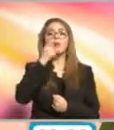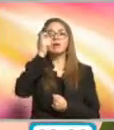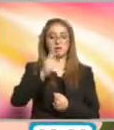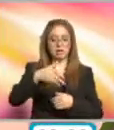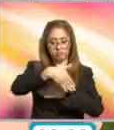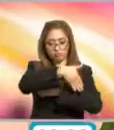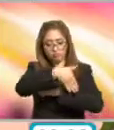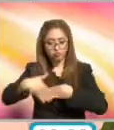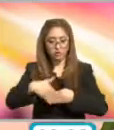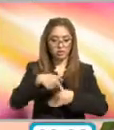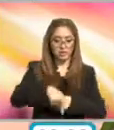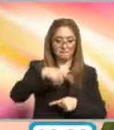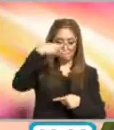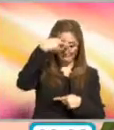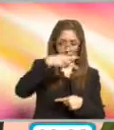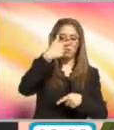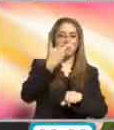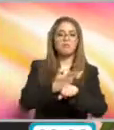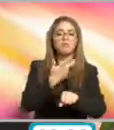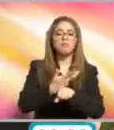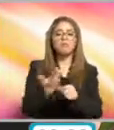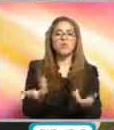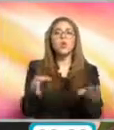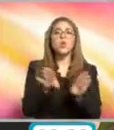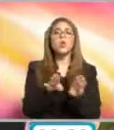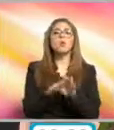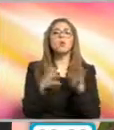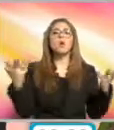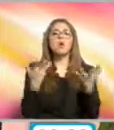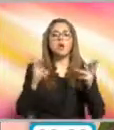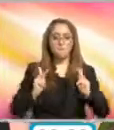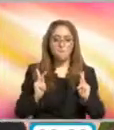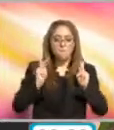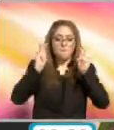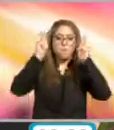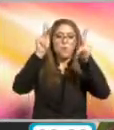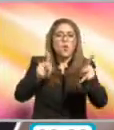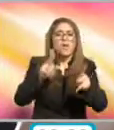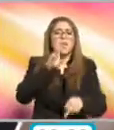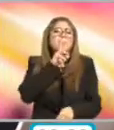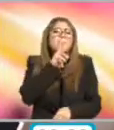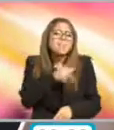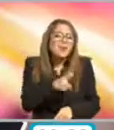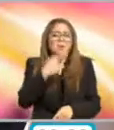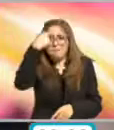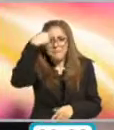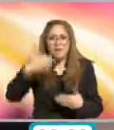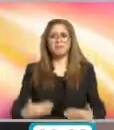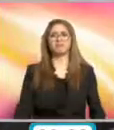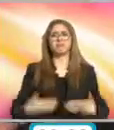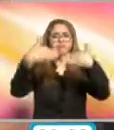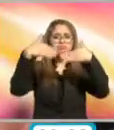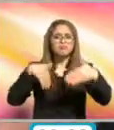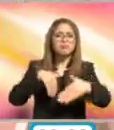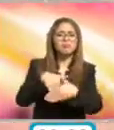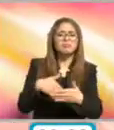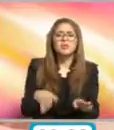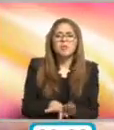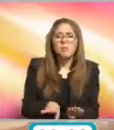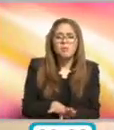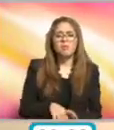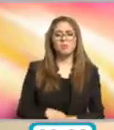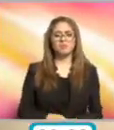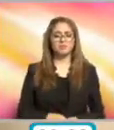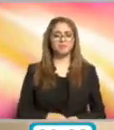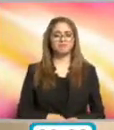dos naciones amigas. Ahora, ¿cómo podemos construir un puente en vez de estar pensando en muros? Así es. Pues, como bien dices, existe un muro